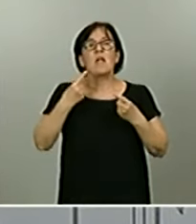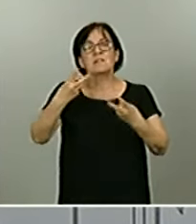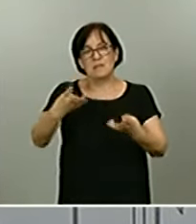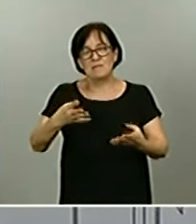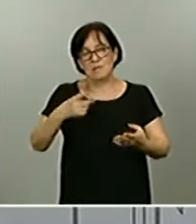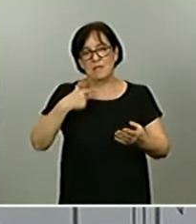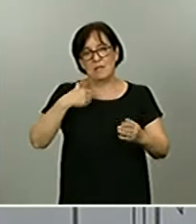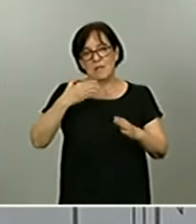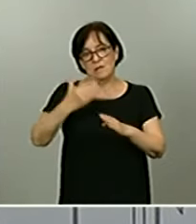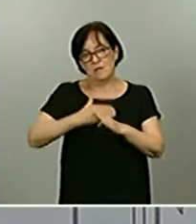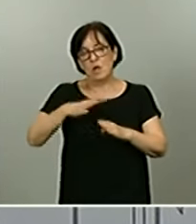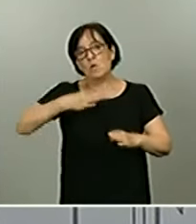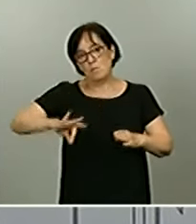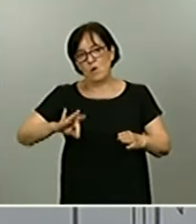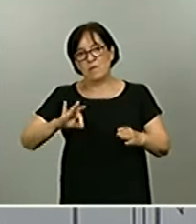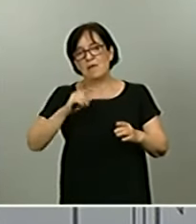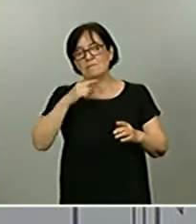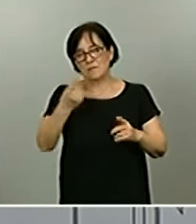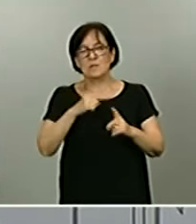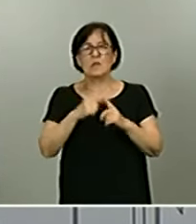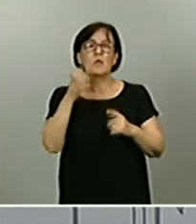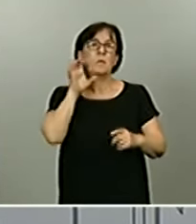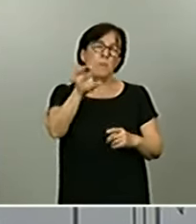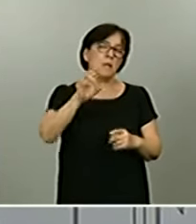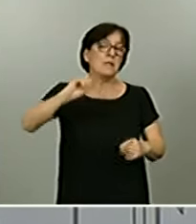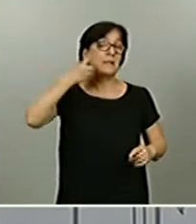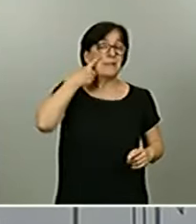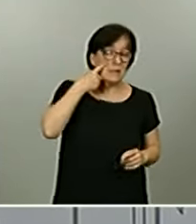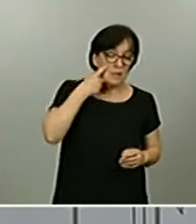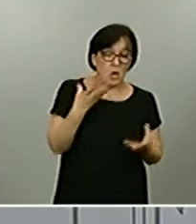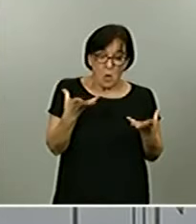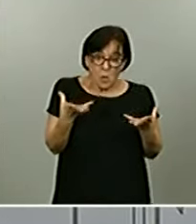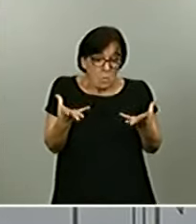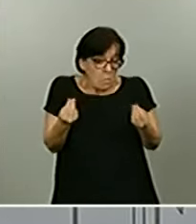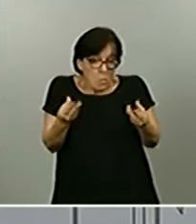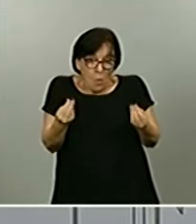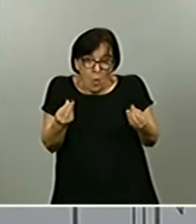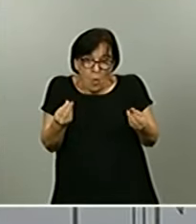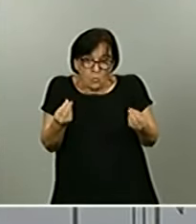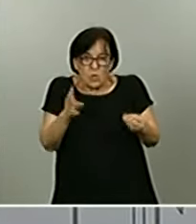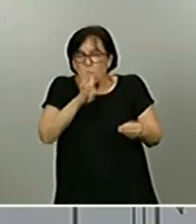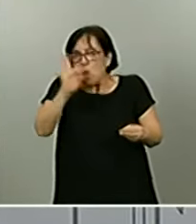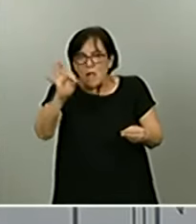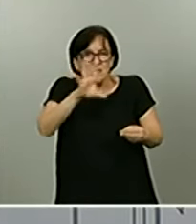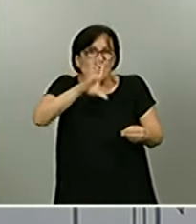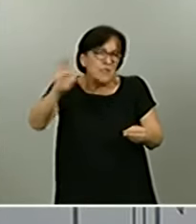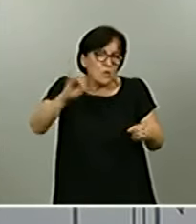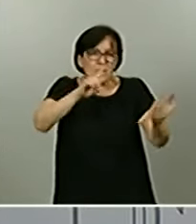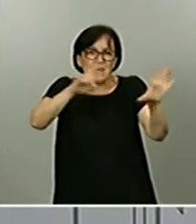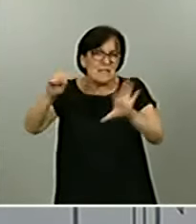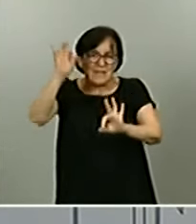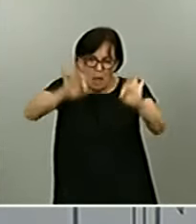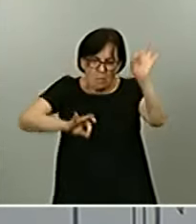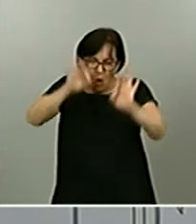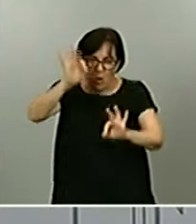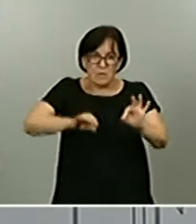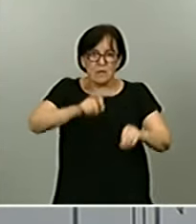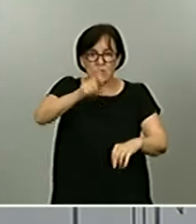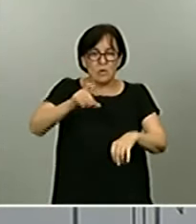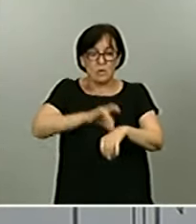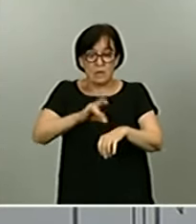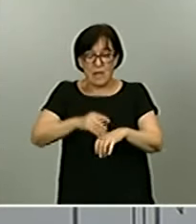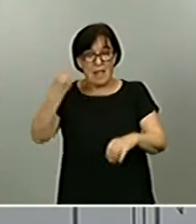puedan indicar. Un país que detecte muchísimo, 40, 50, 60% de sus casos, con las mismas cifras